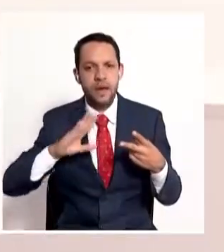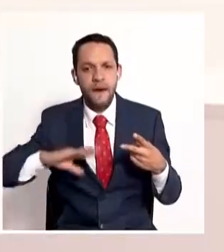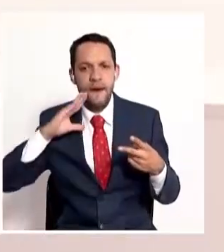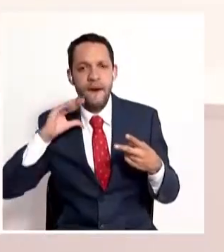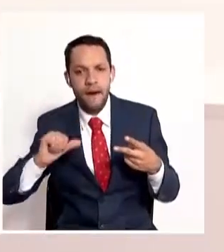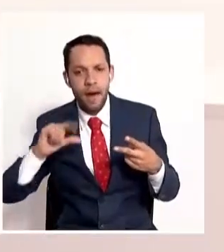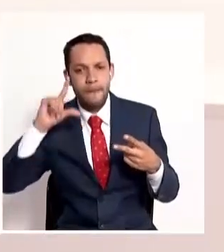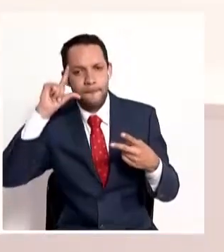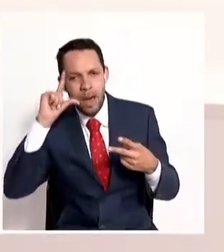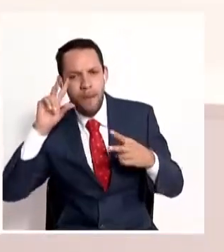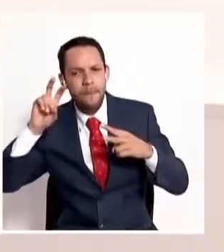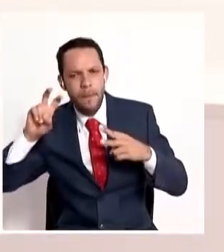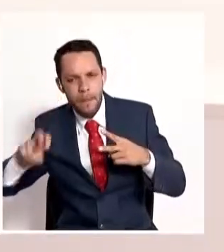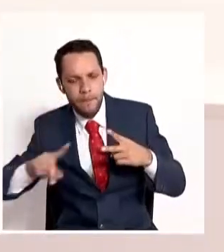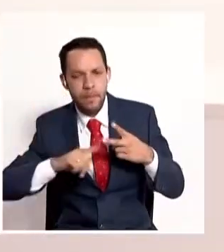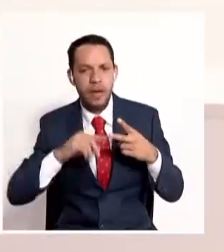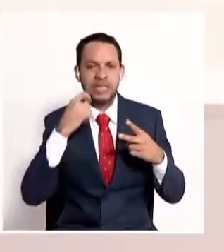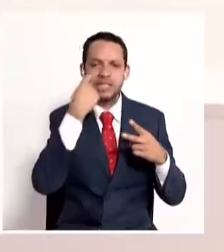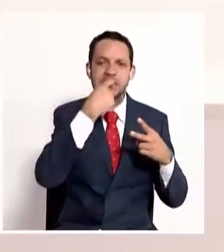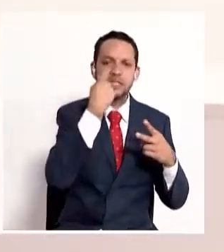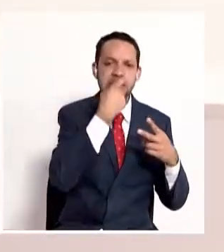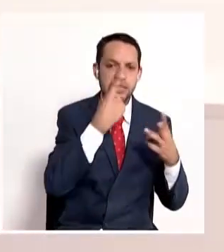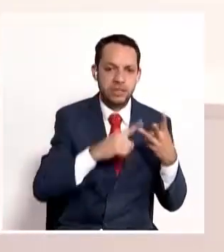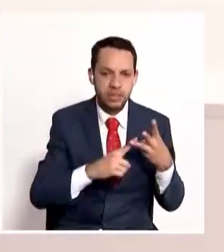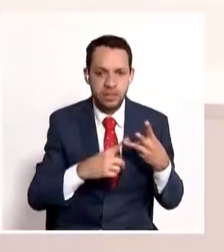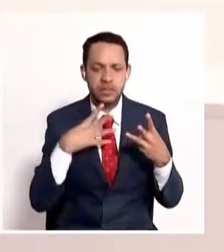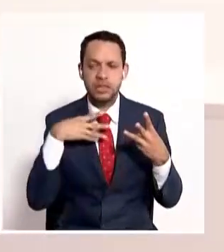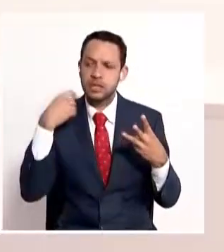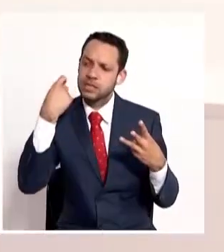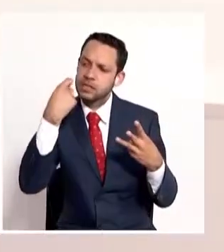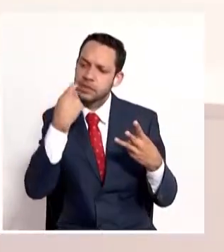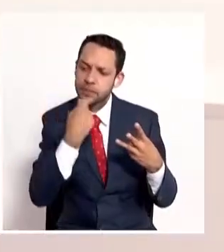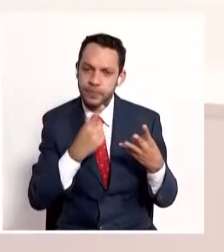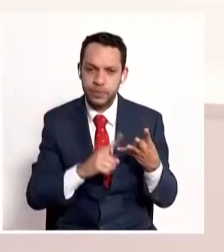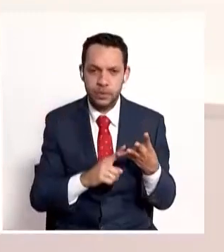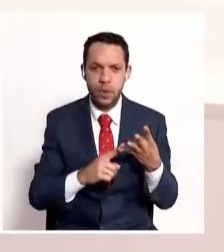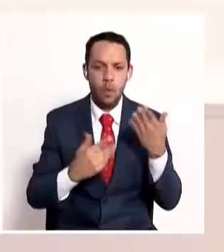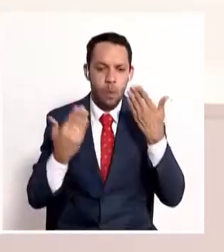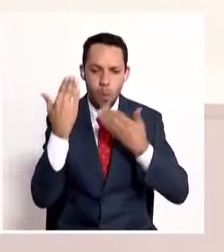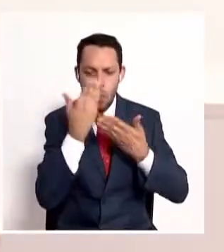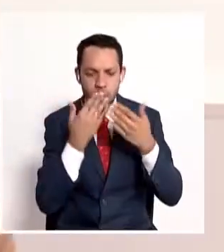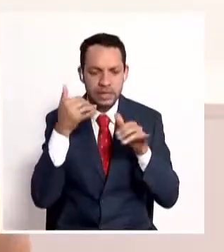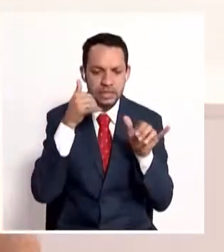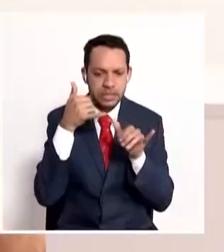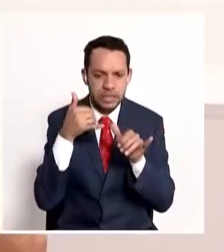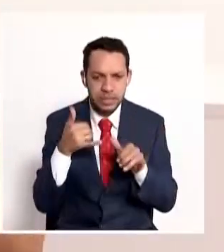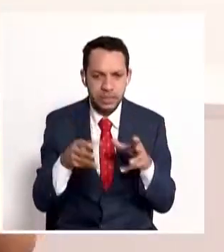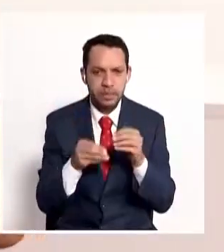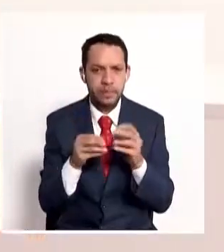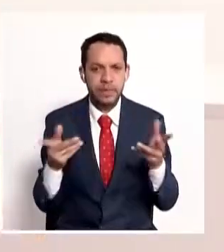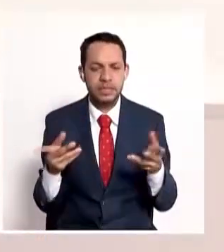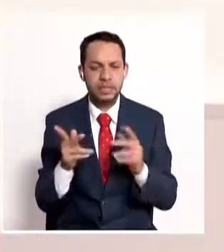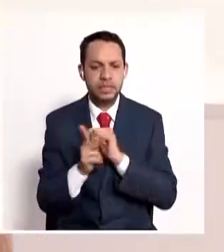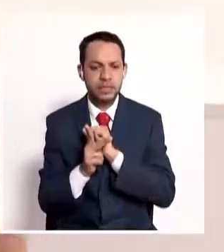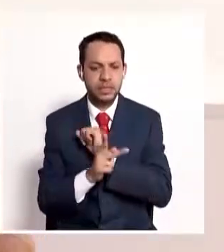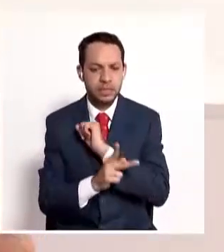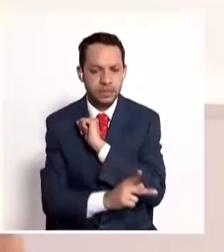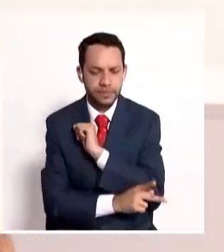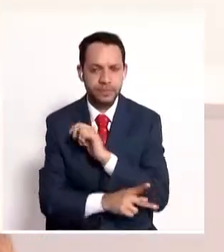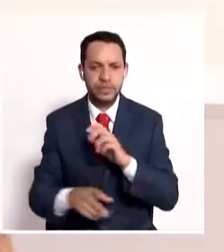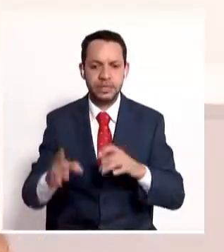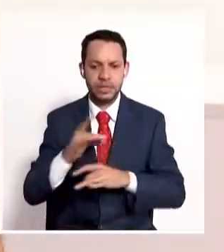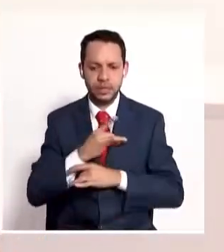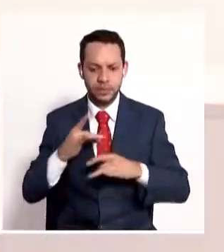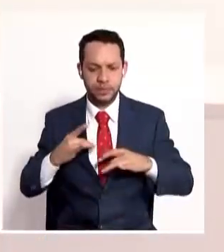urología odontología neuro focal que tanto insistimos laboratorio clínico psicoterapia medicina china